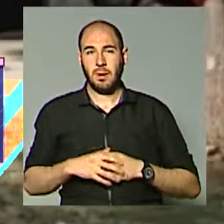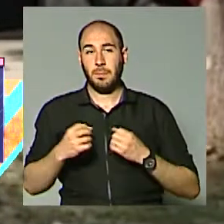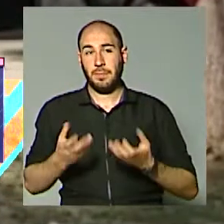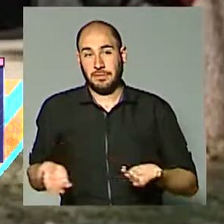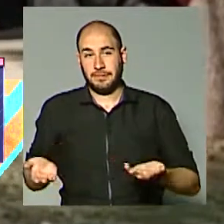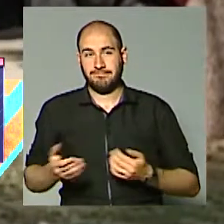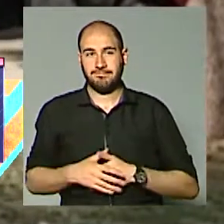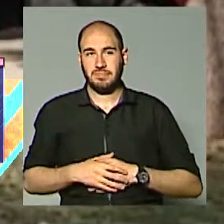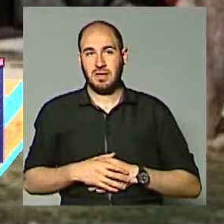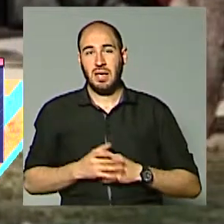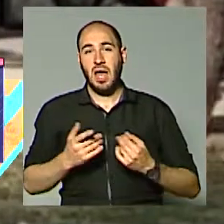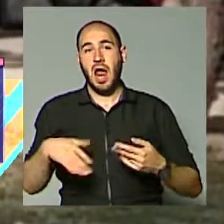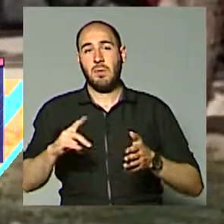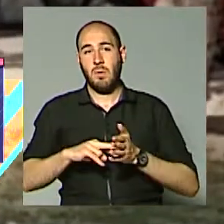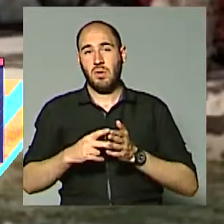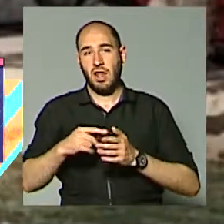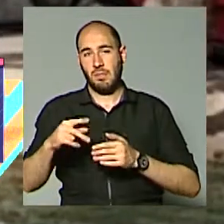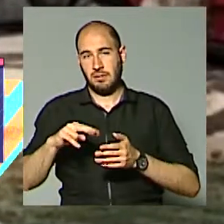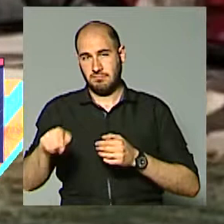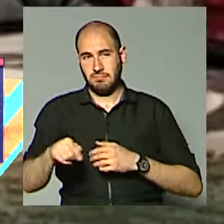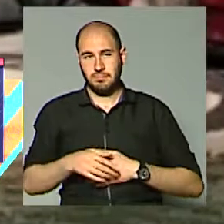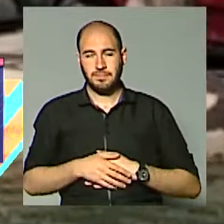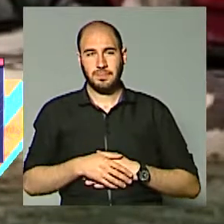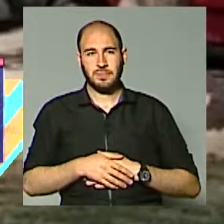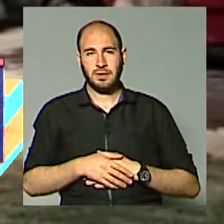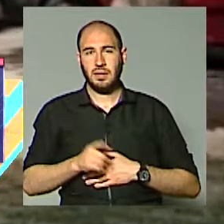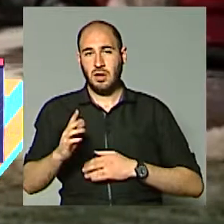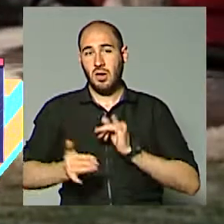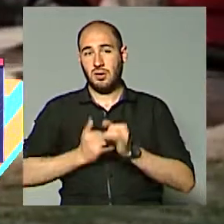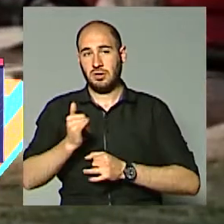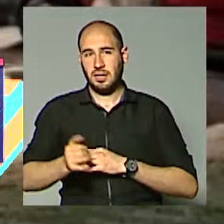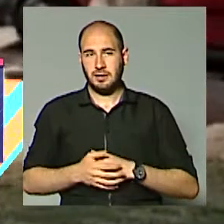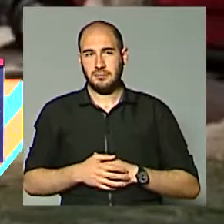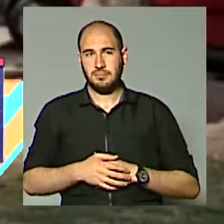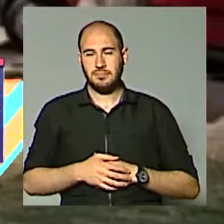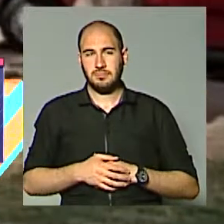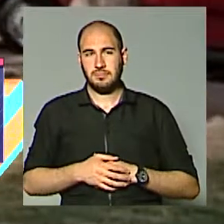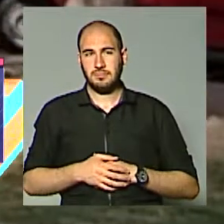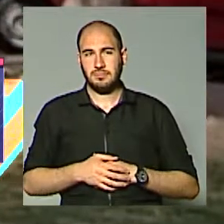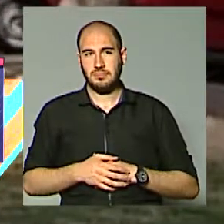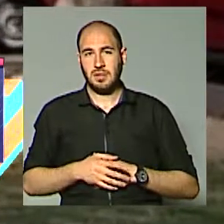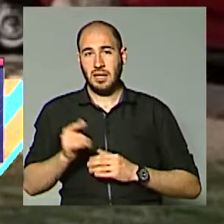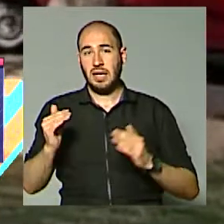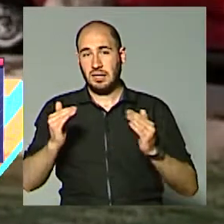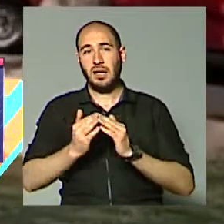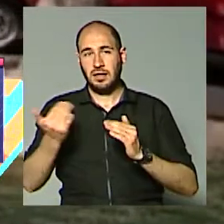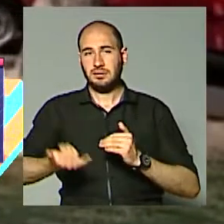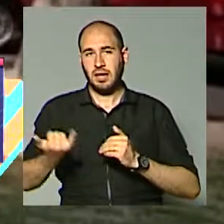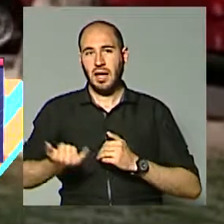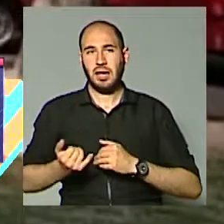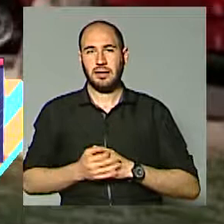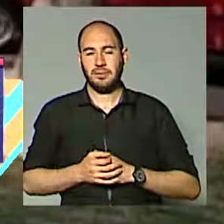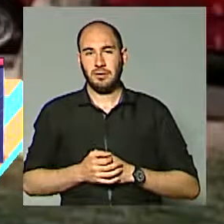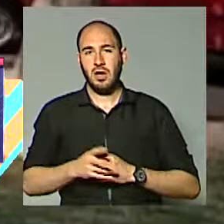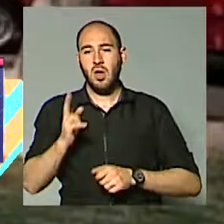bueno, pueden terminar en este tipo de tragedias. Silvina, contarles que tenemos hogares